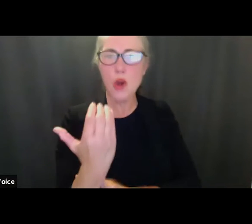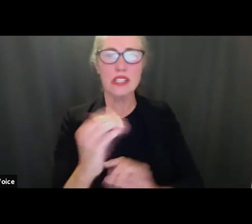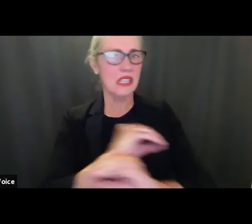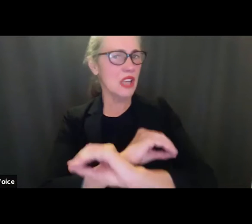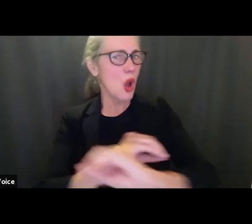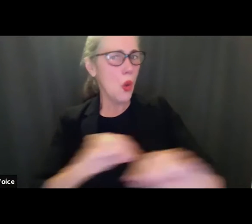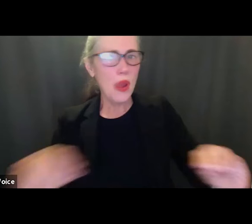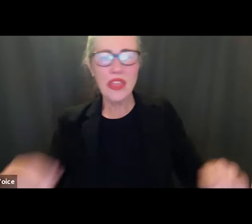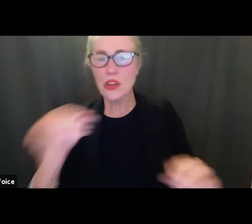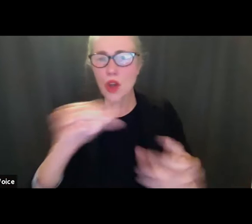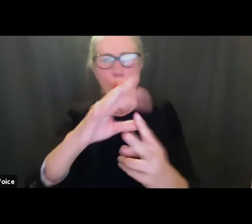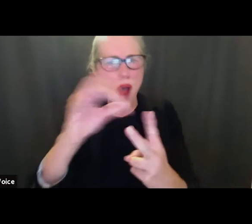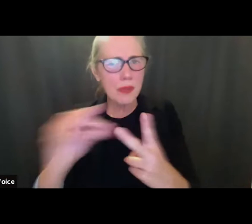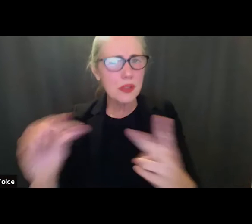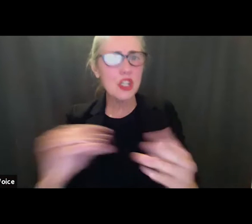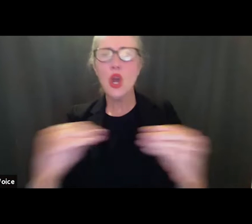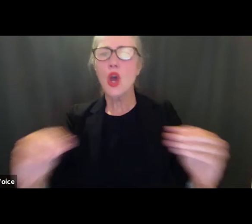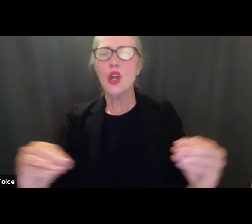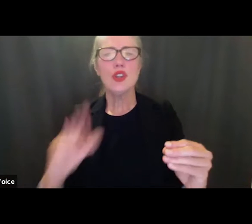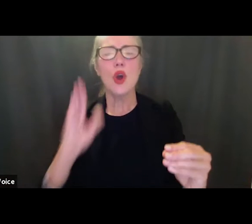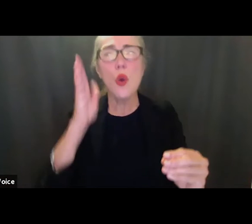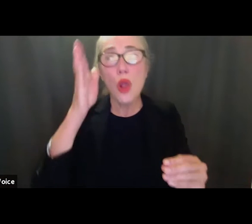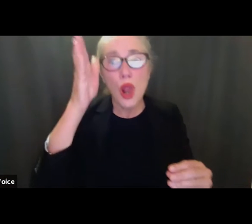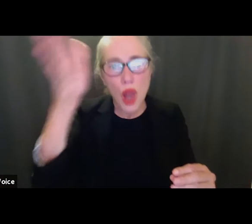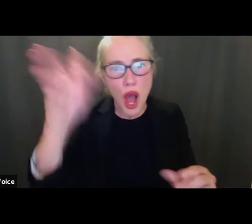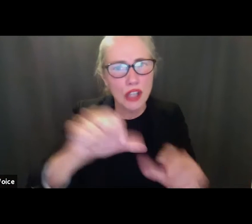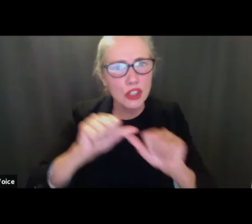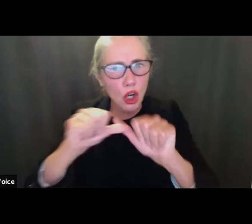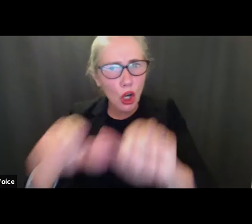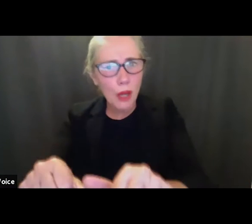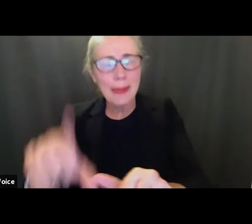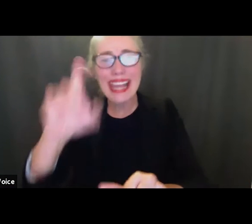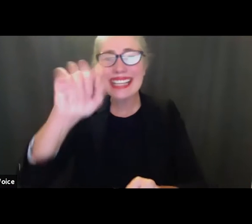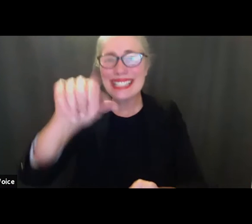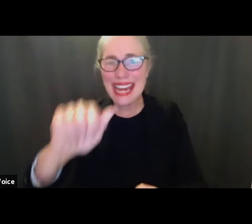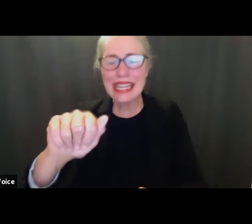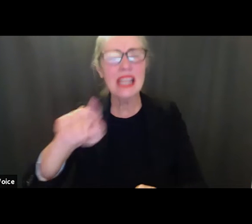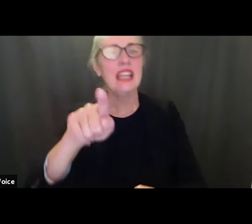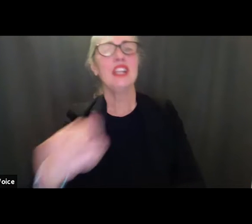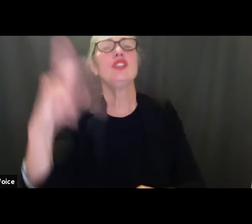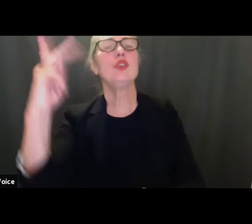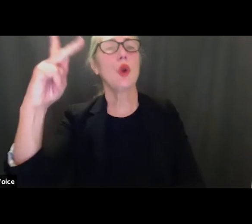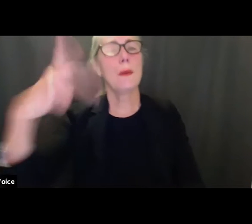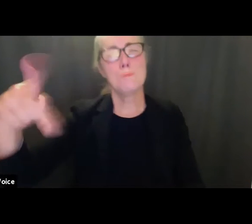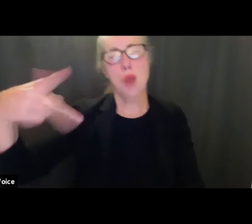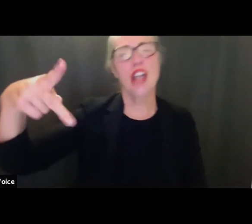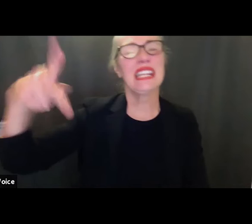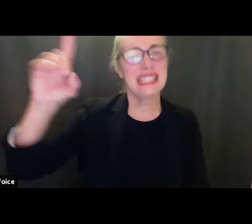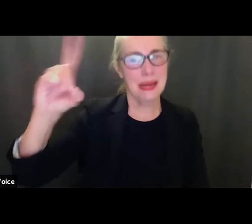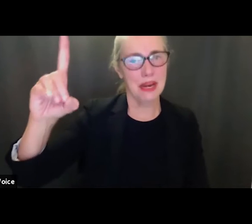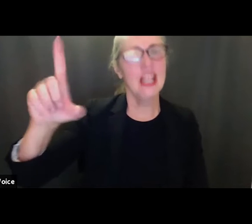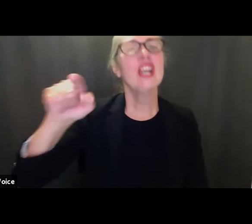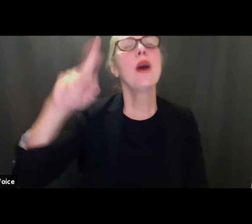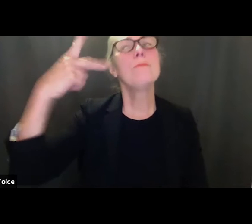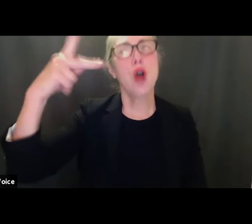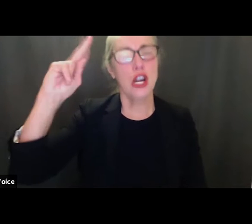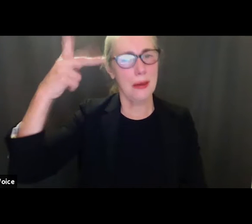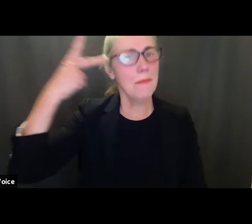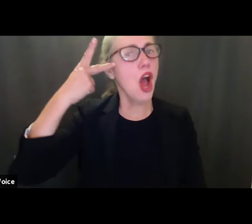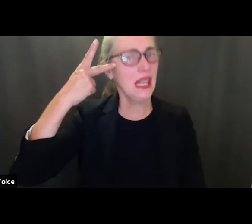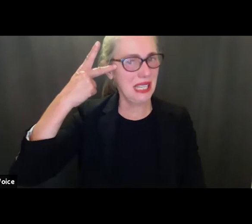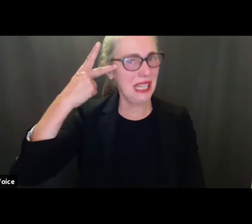simplemente obligar a todo mundo a tomar una vacuna. Ustedes están aquí simplemente para hacer lo que les dice su